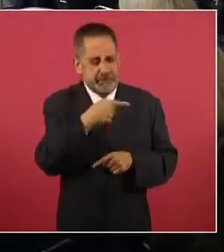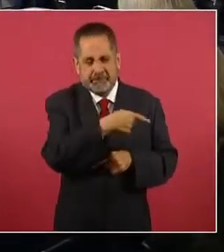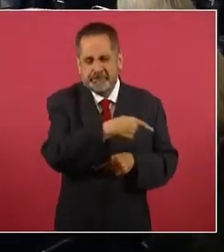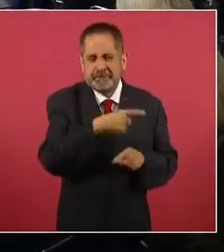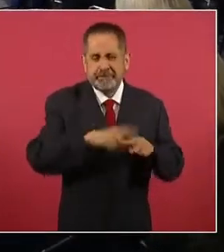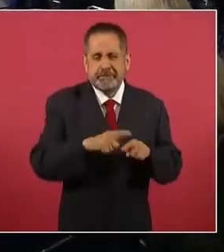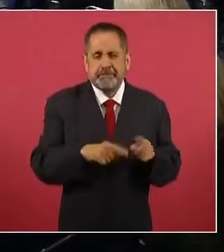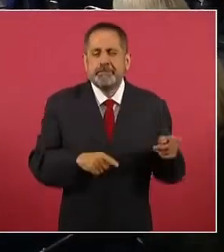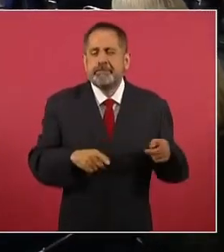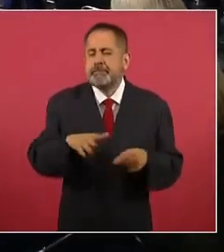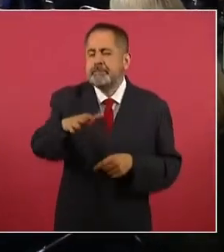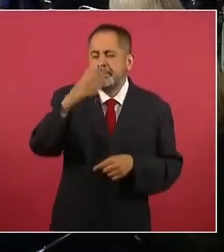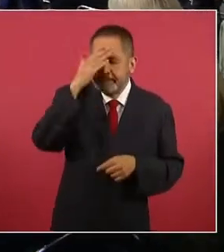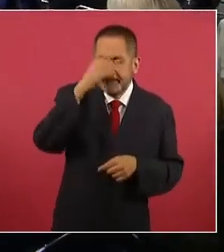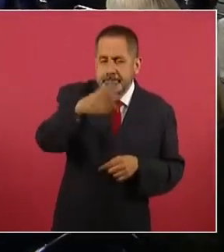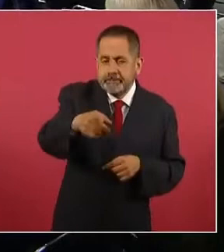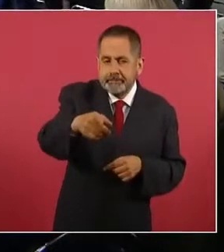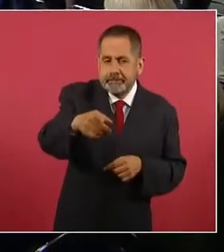La primera